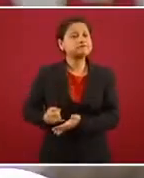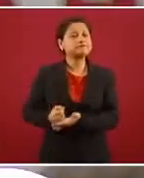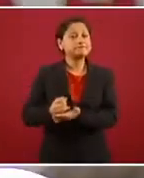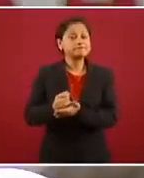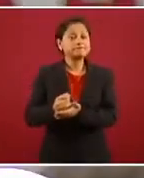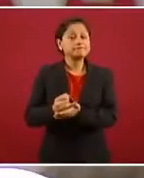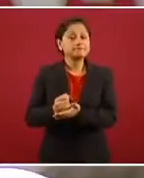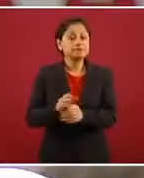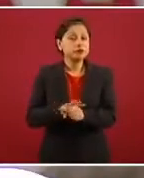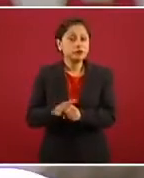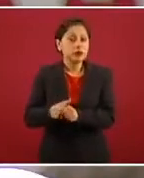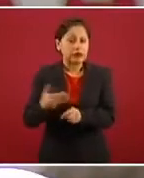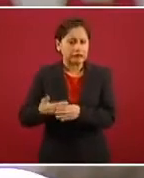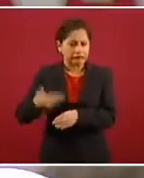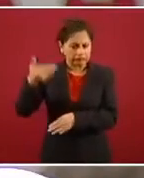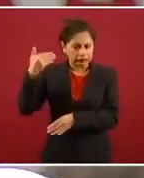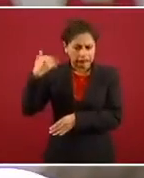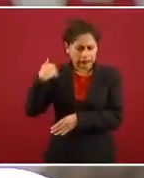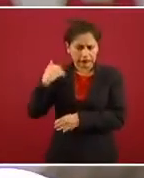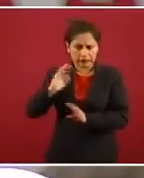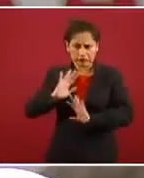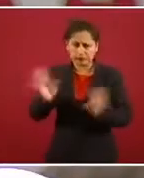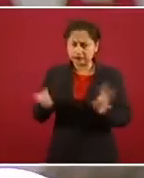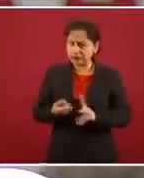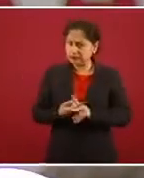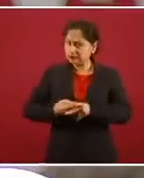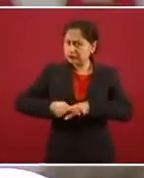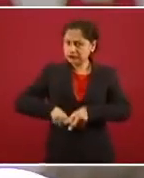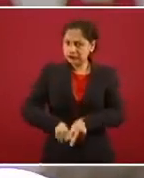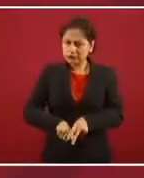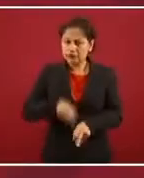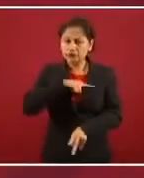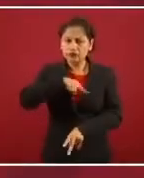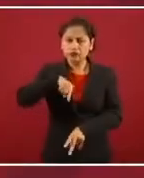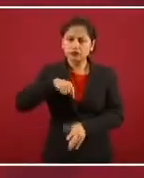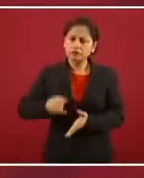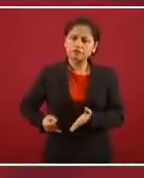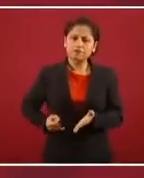desde el principio acabar con la corrupción.